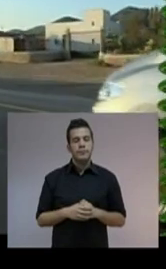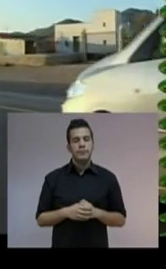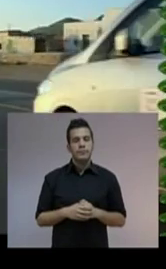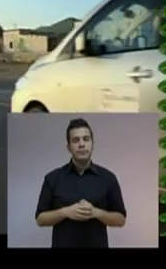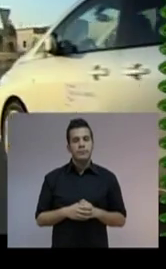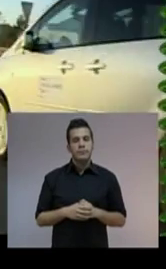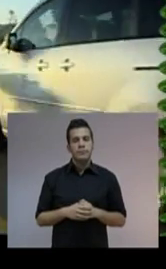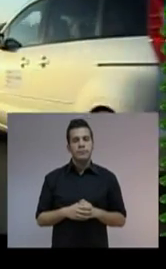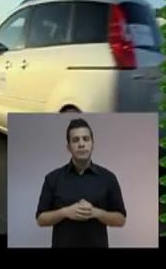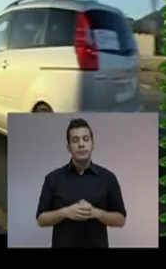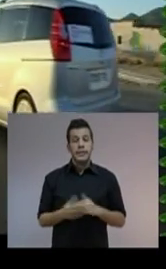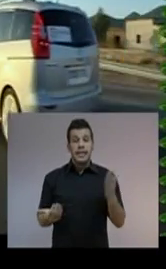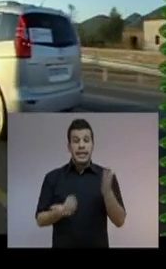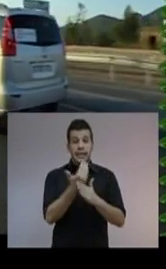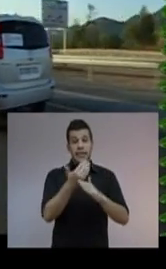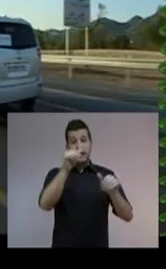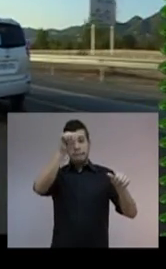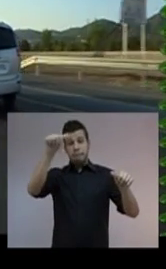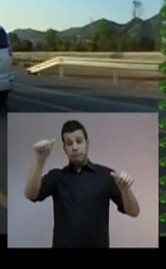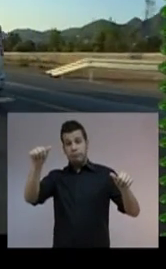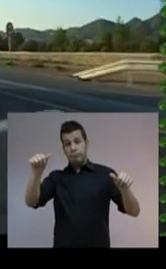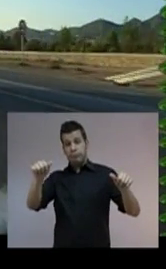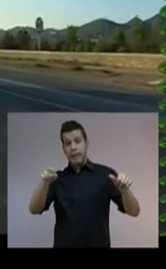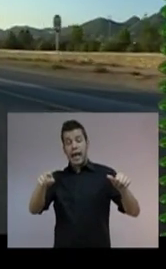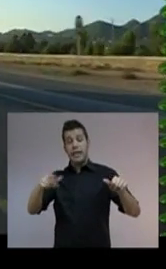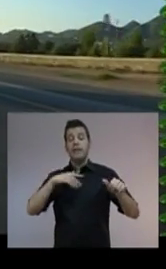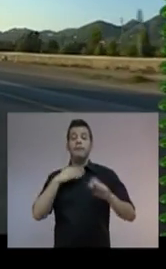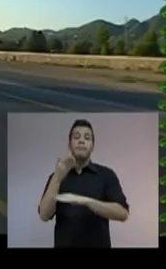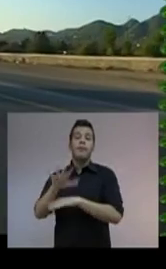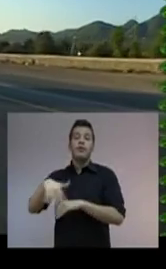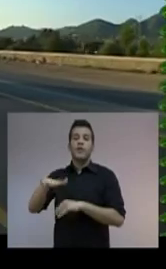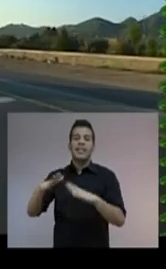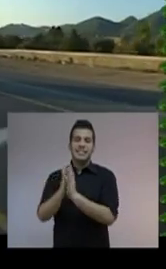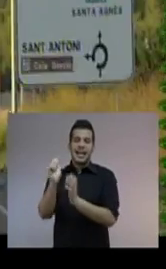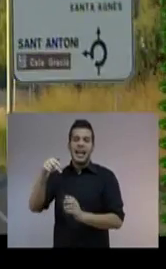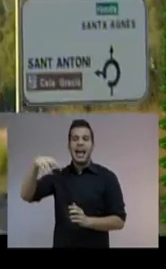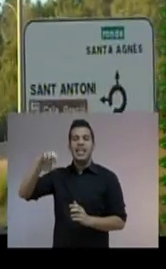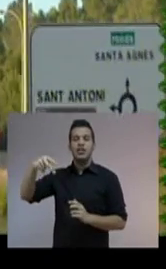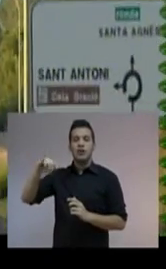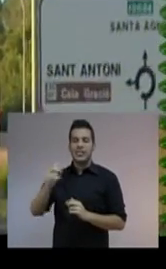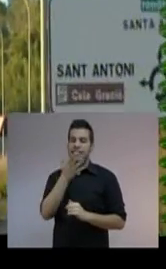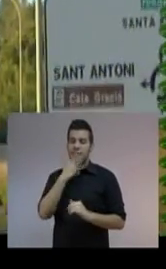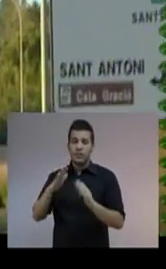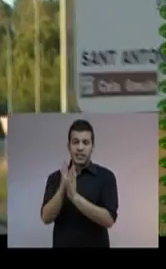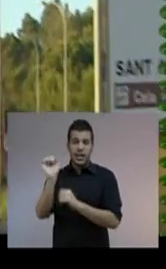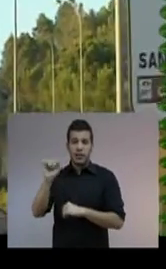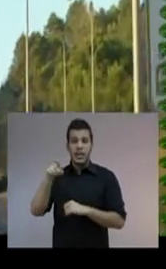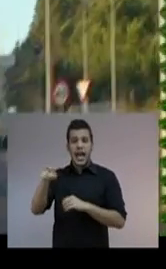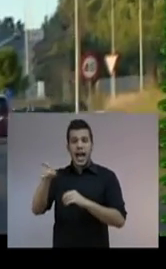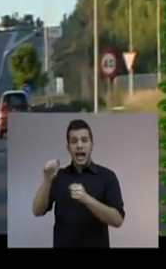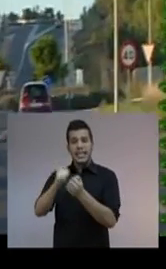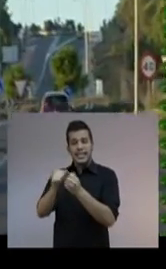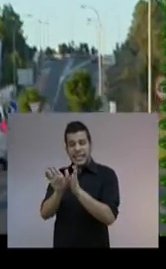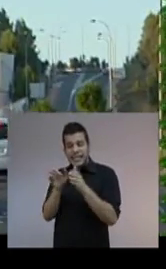Cuando el día empieza a declinar, nos dirigimos a Sant Antoni, una población rodeada por calas discretas incrustadas en un